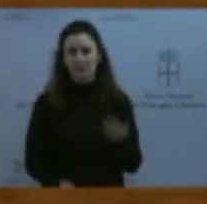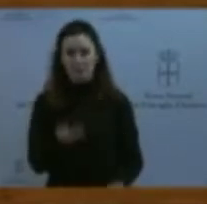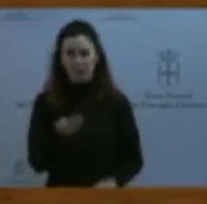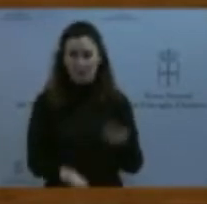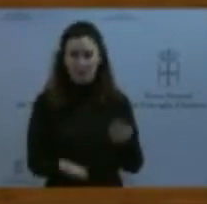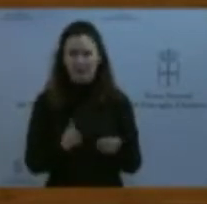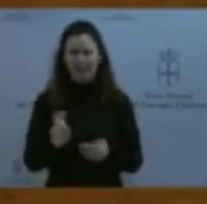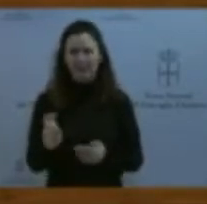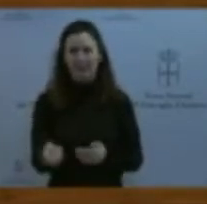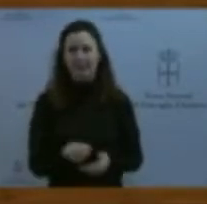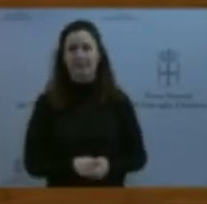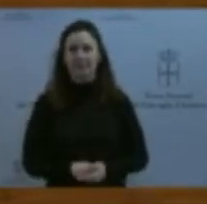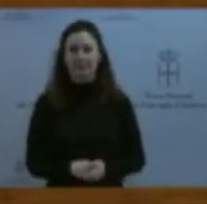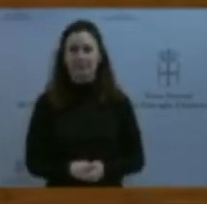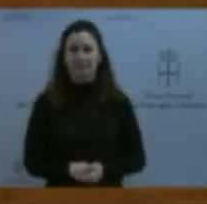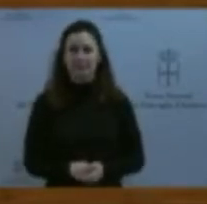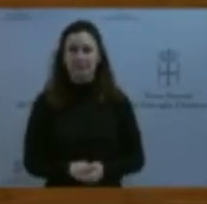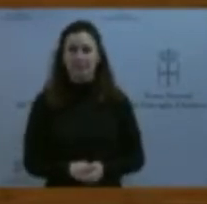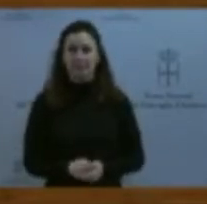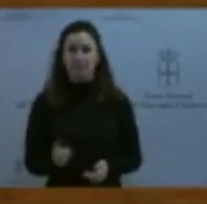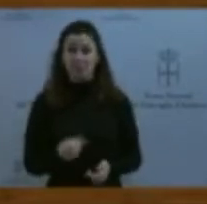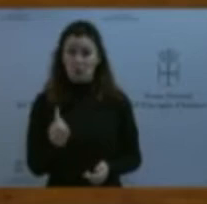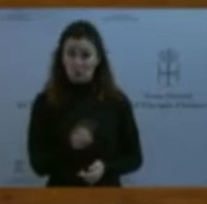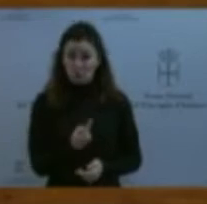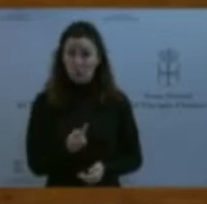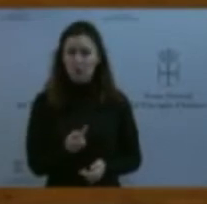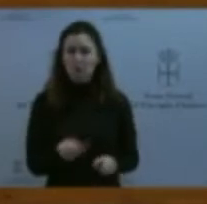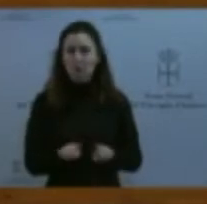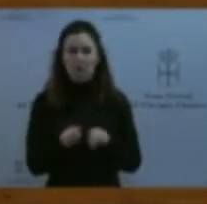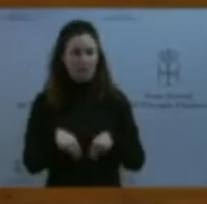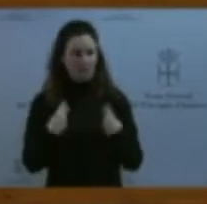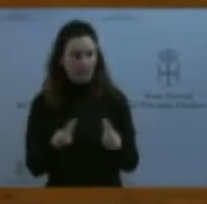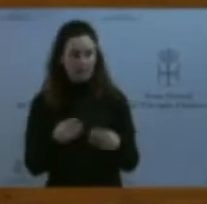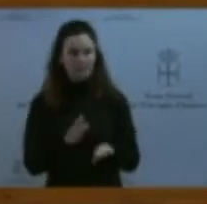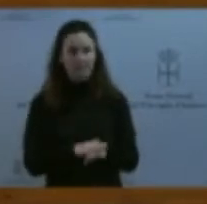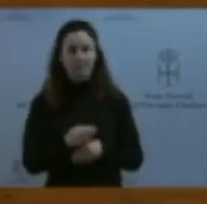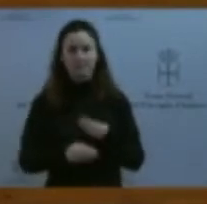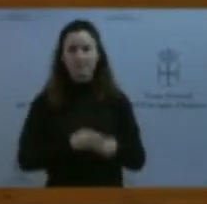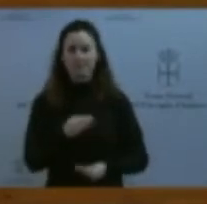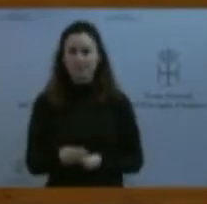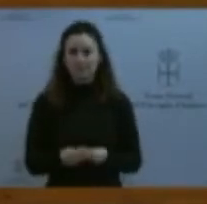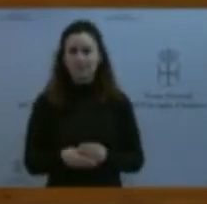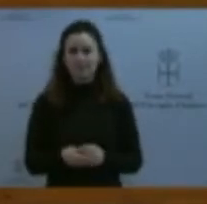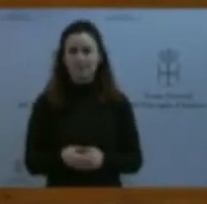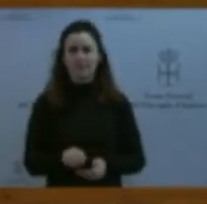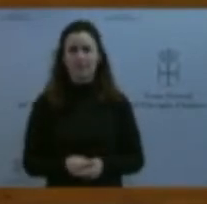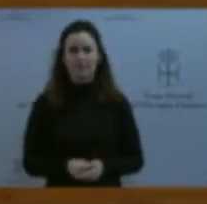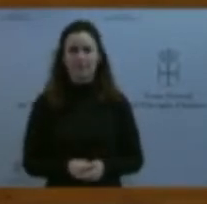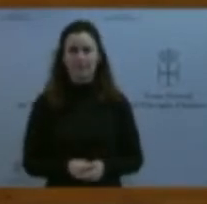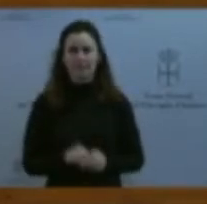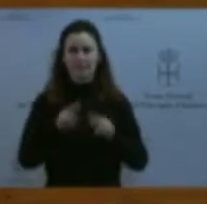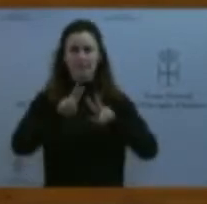Nos hemos permitido hacer algún análisis comparativo